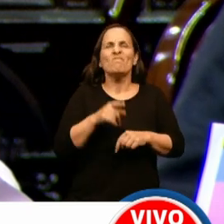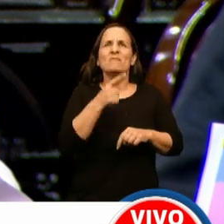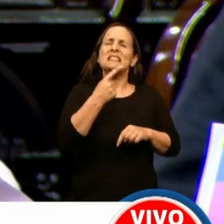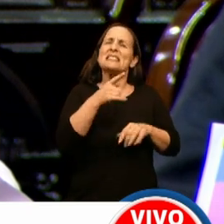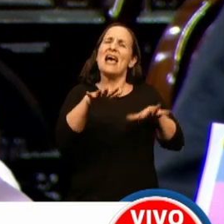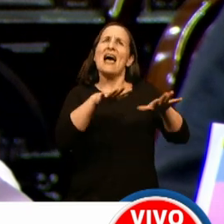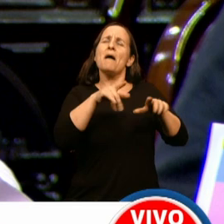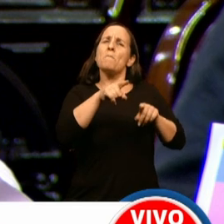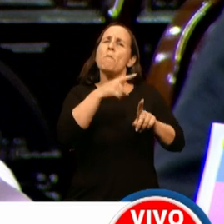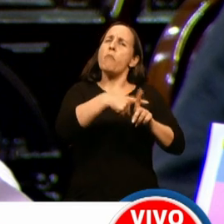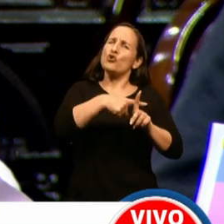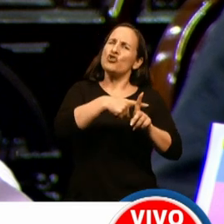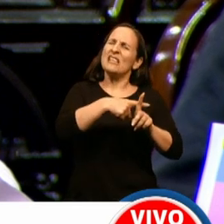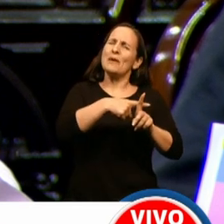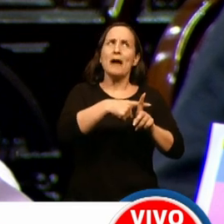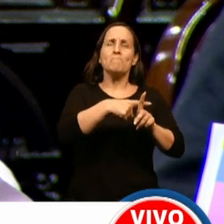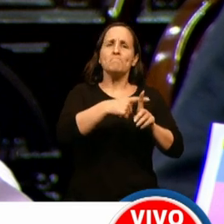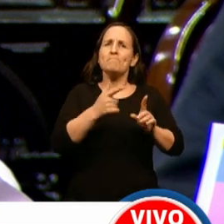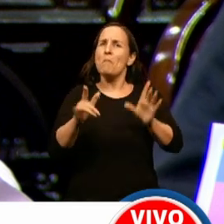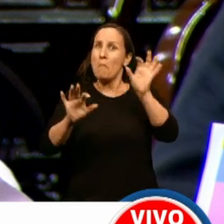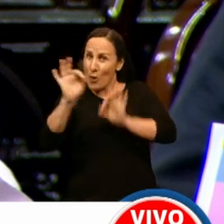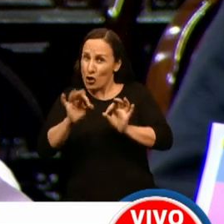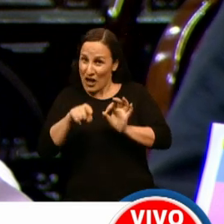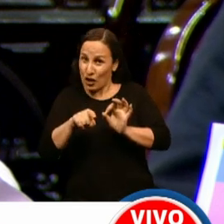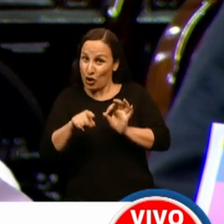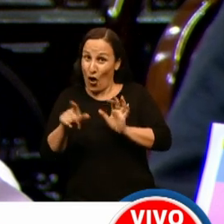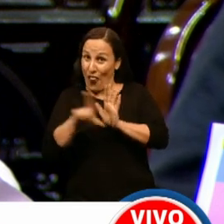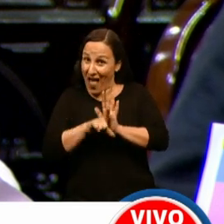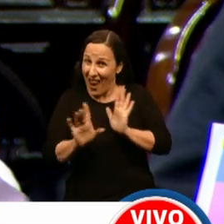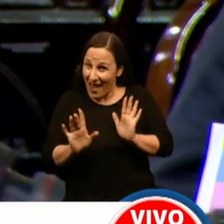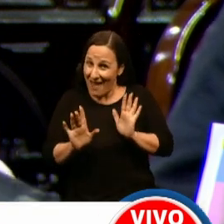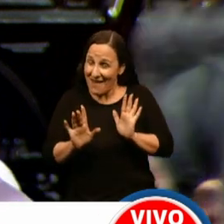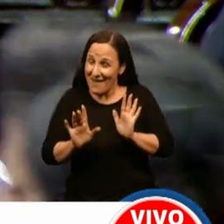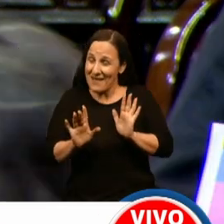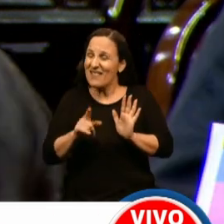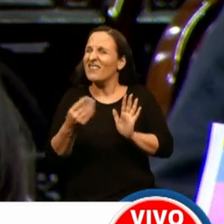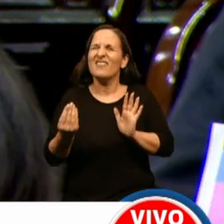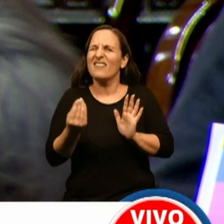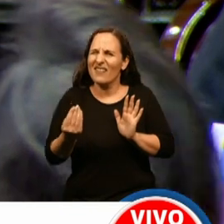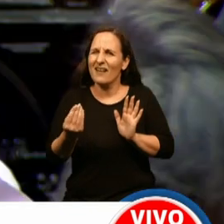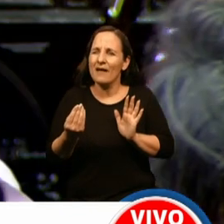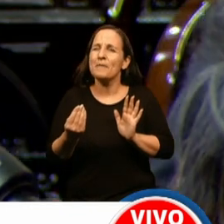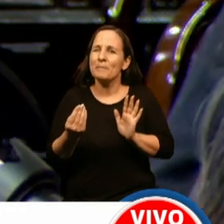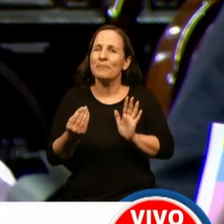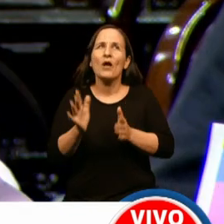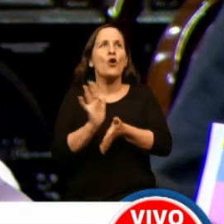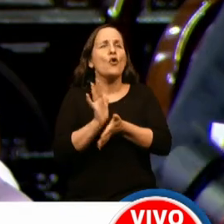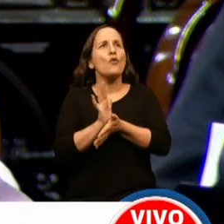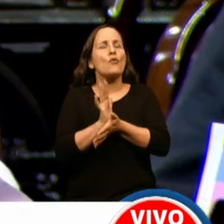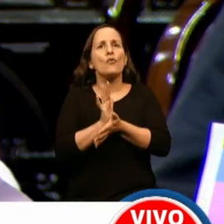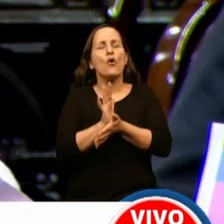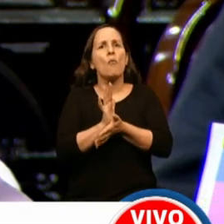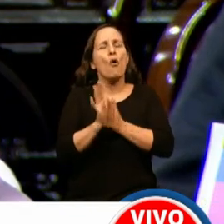positiva este proyecto este proyecto de ley es tenderle una mano